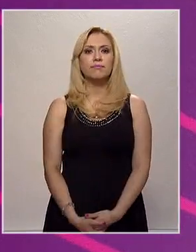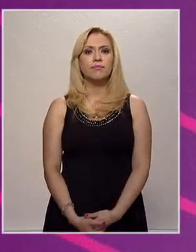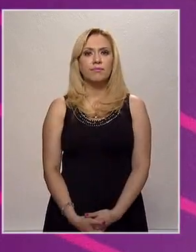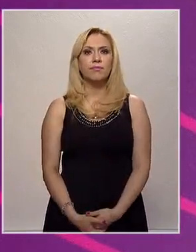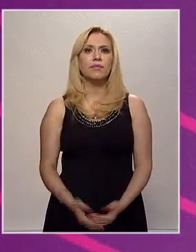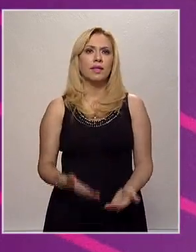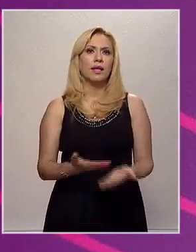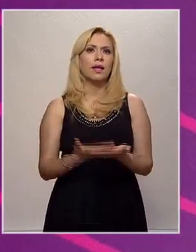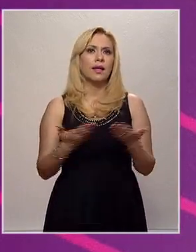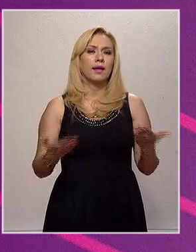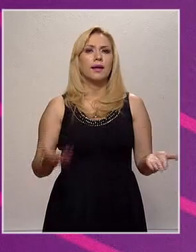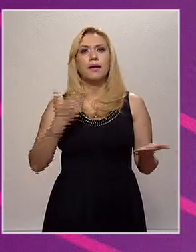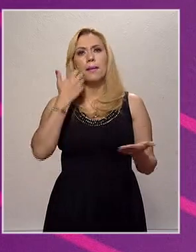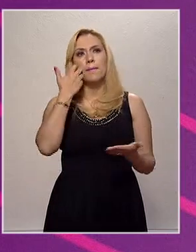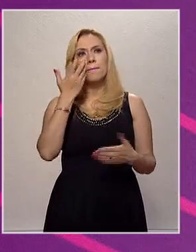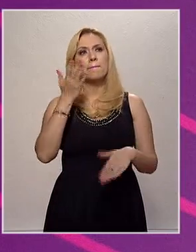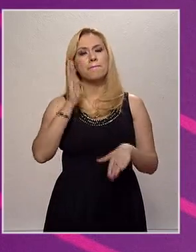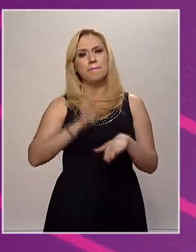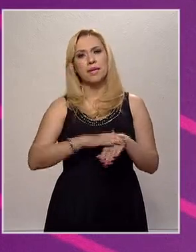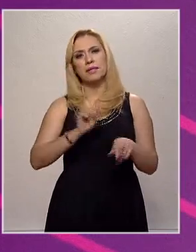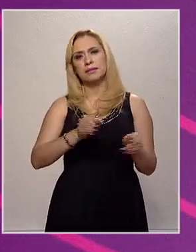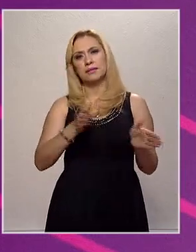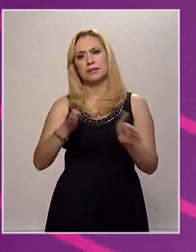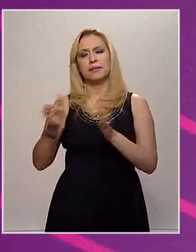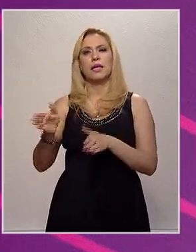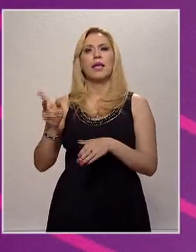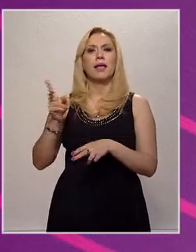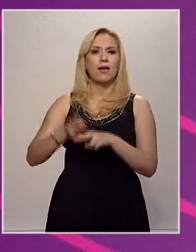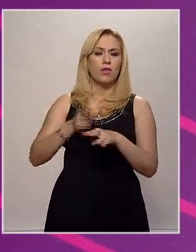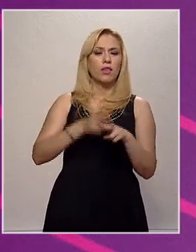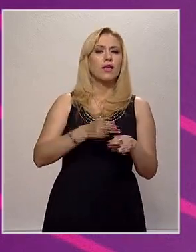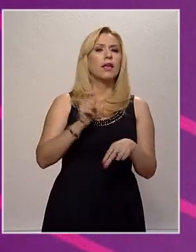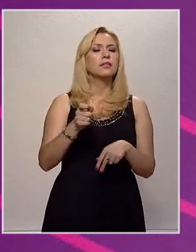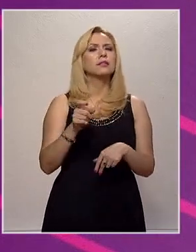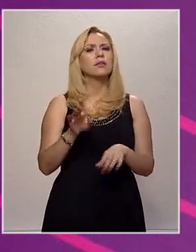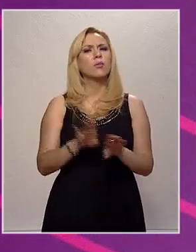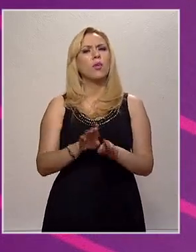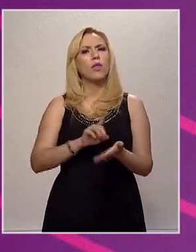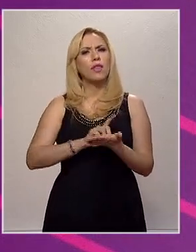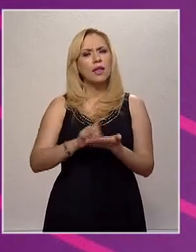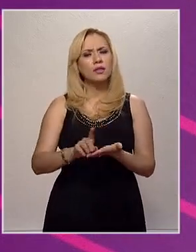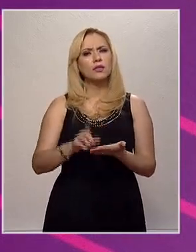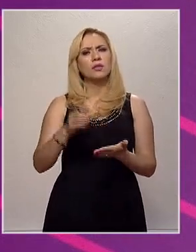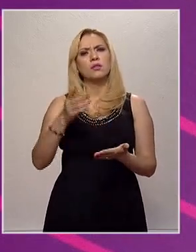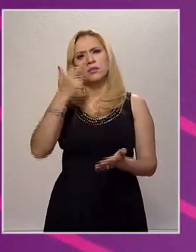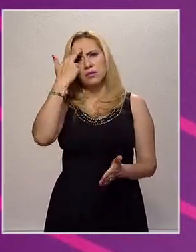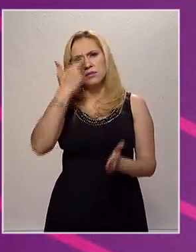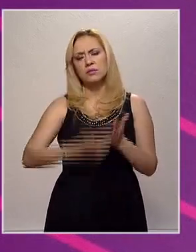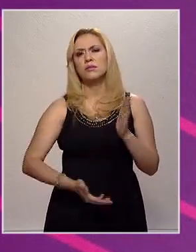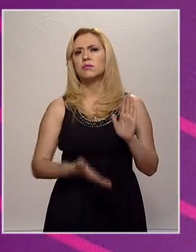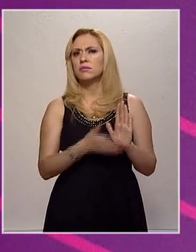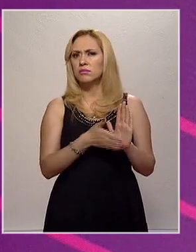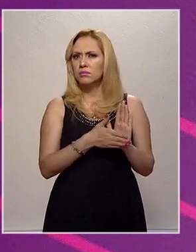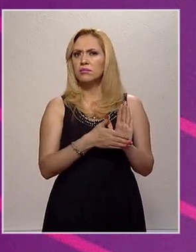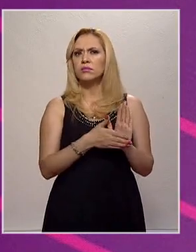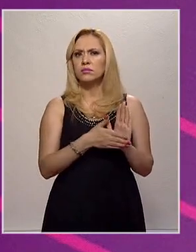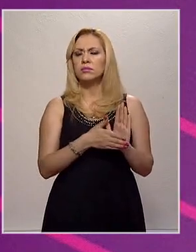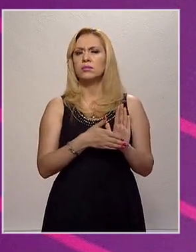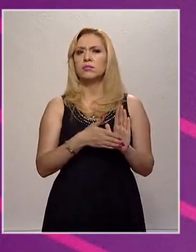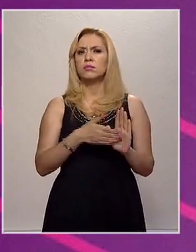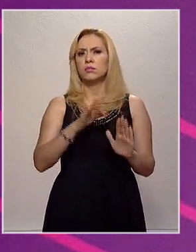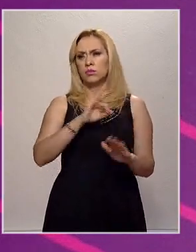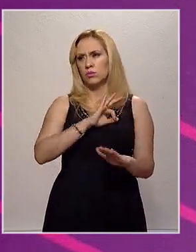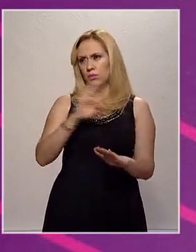sería bueno ahondar en los siguientes bloques sobre toda esta gama de derechos que se pueden ver afectados, ¿no?, por una práctica de estas. Yo no sé si